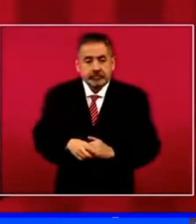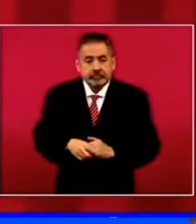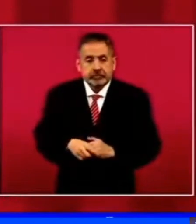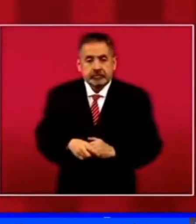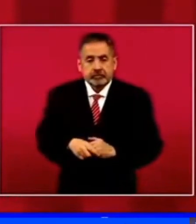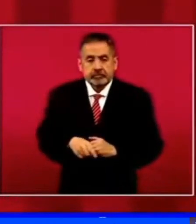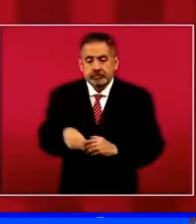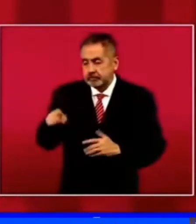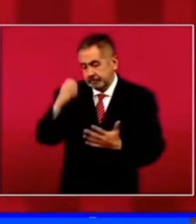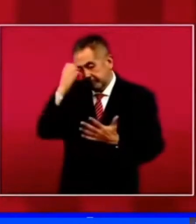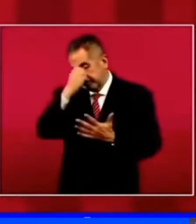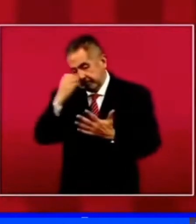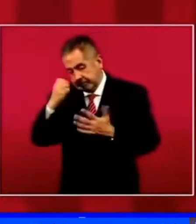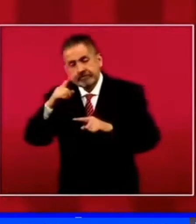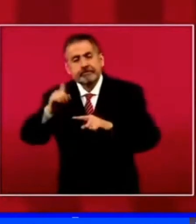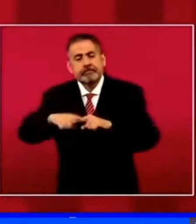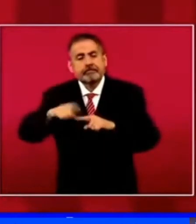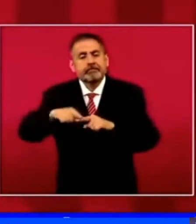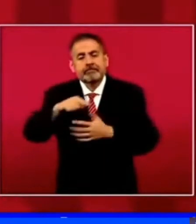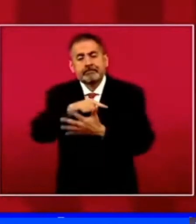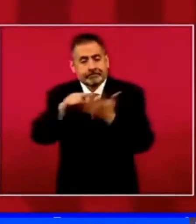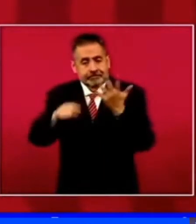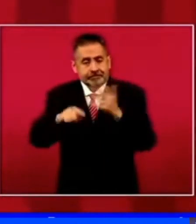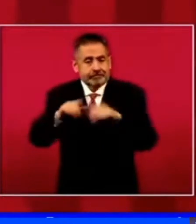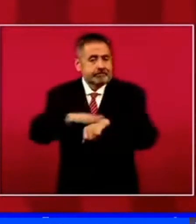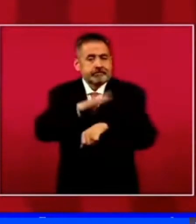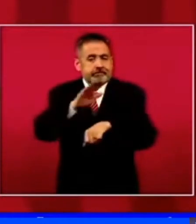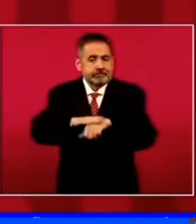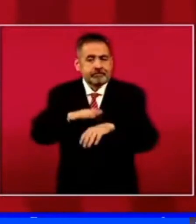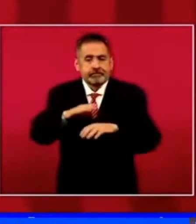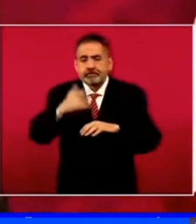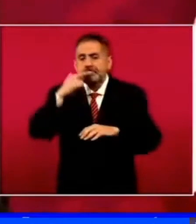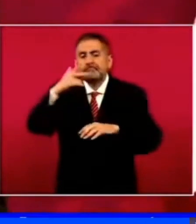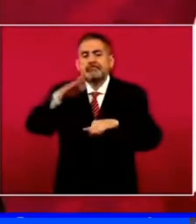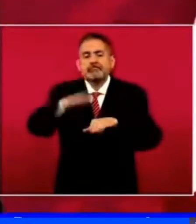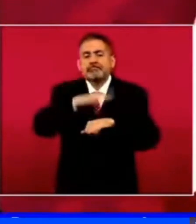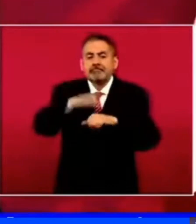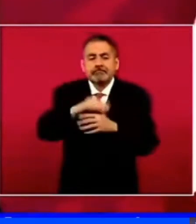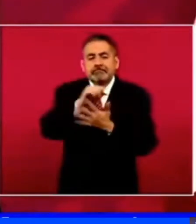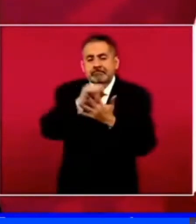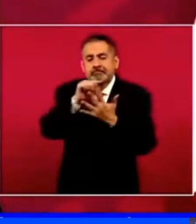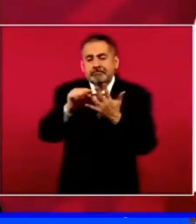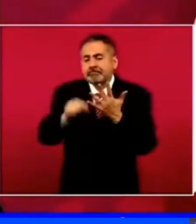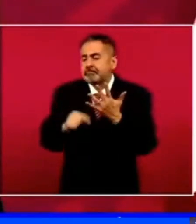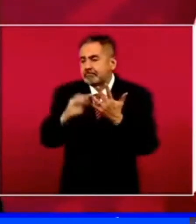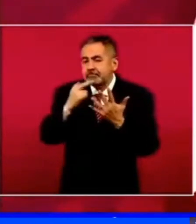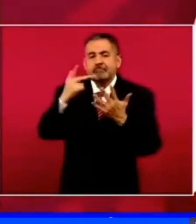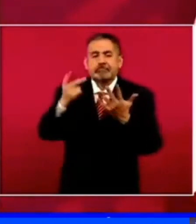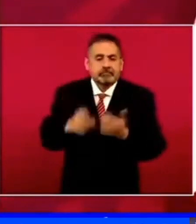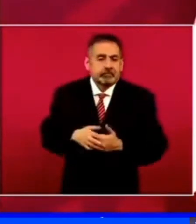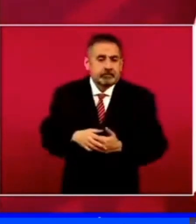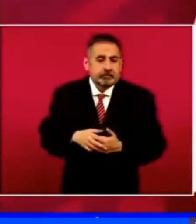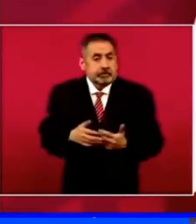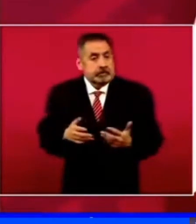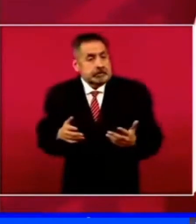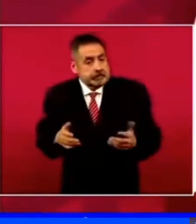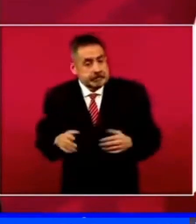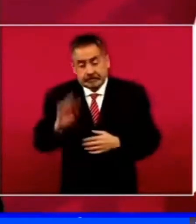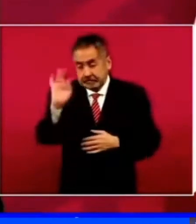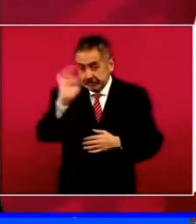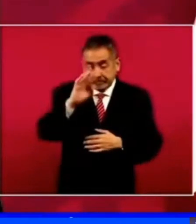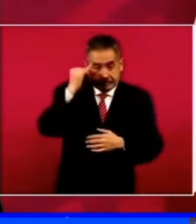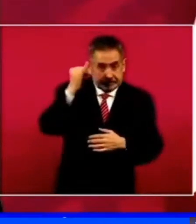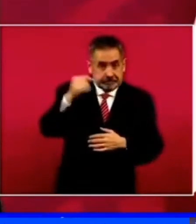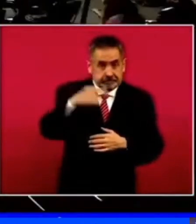analiza a ver quién sacó la mejor calificación porque se supone